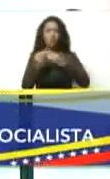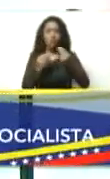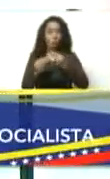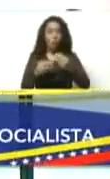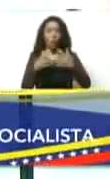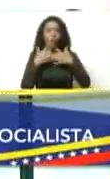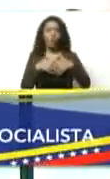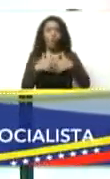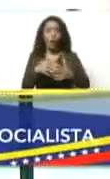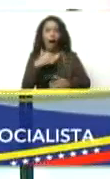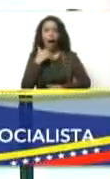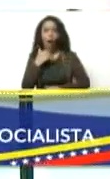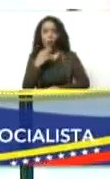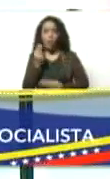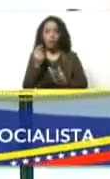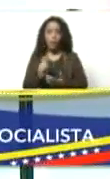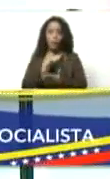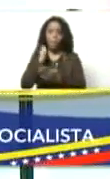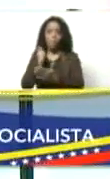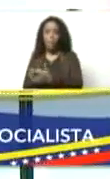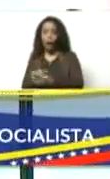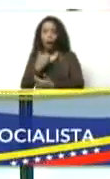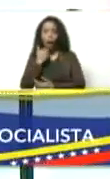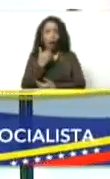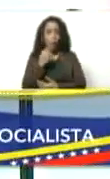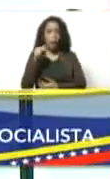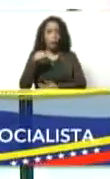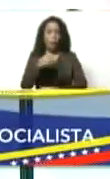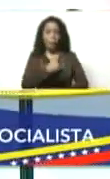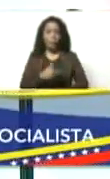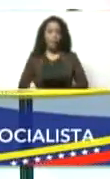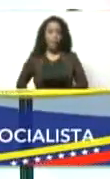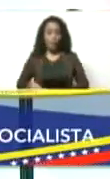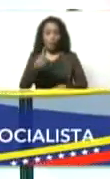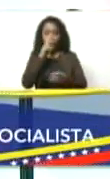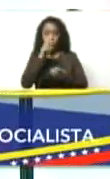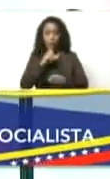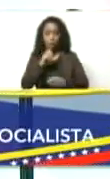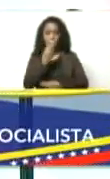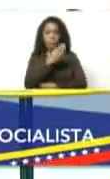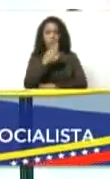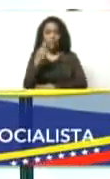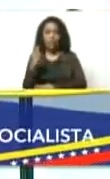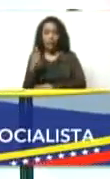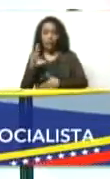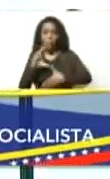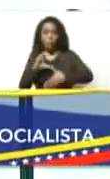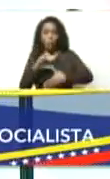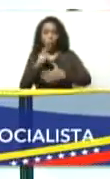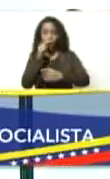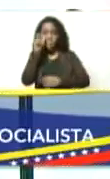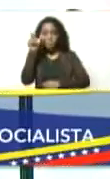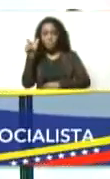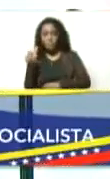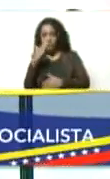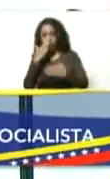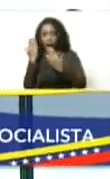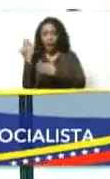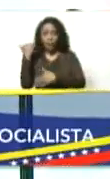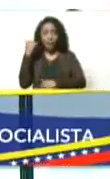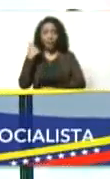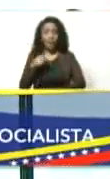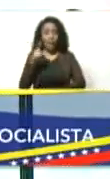maquinaria, del billetico. ¿Ah? Aquí está el presidente del Banco Bicentenario, Simón Serpa. El Banco Bicentenario tiene que